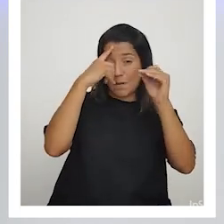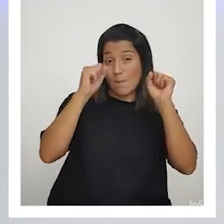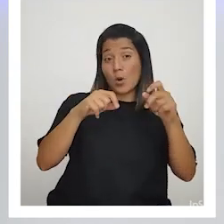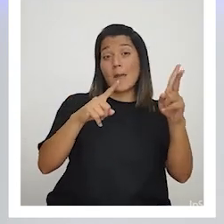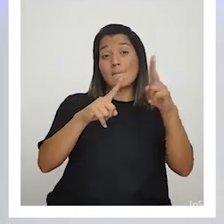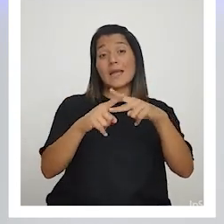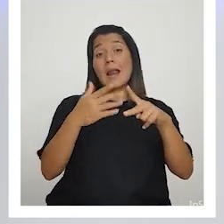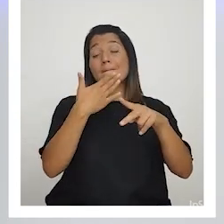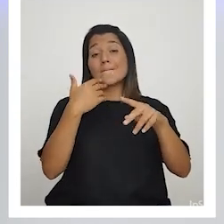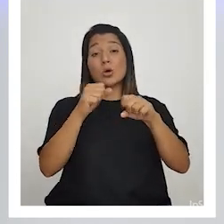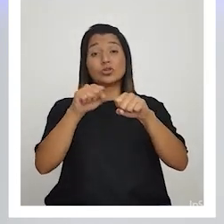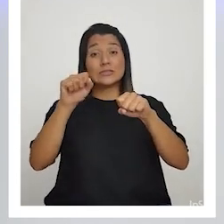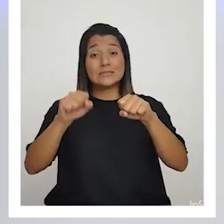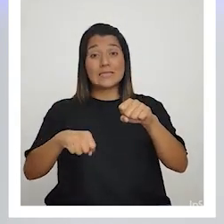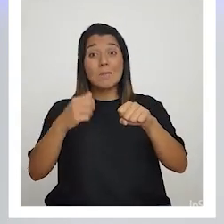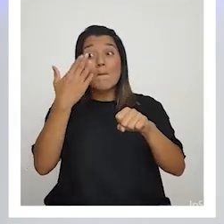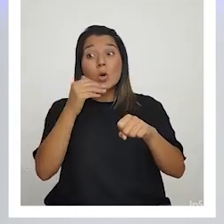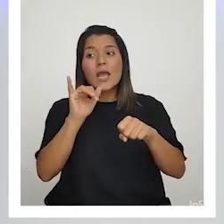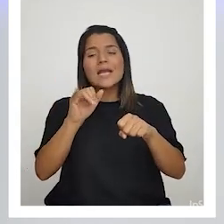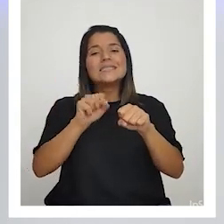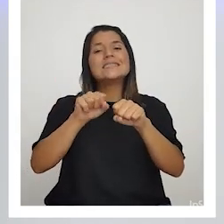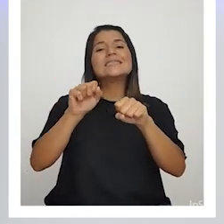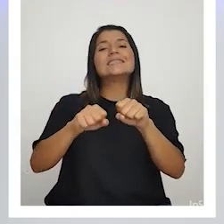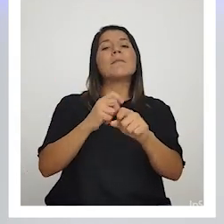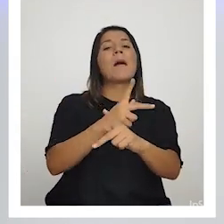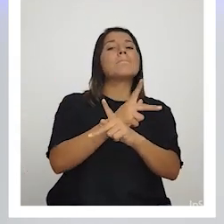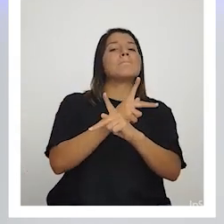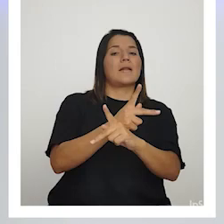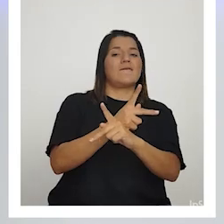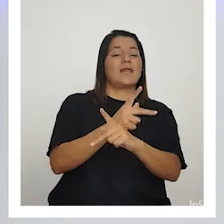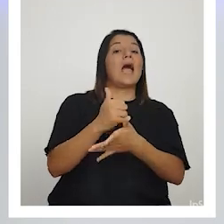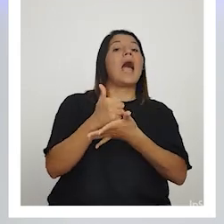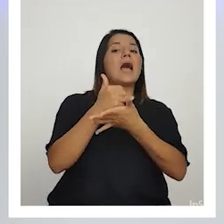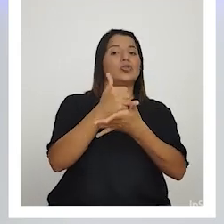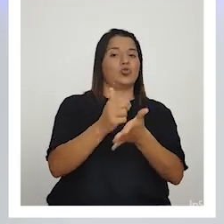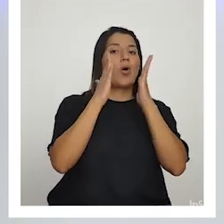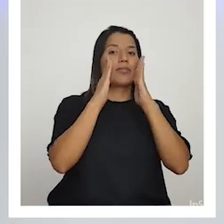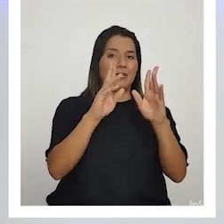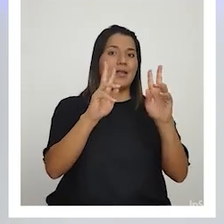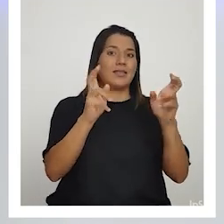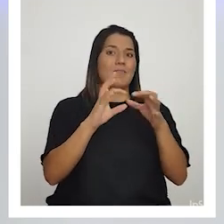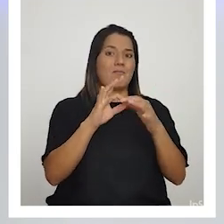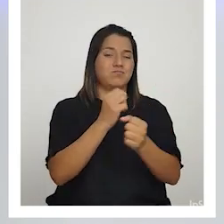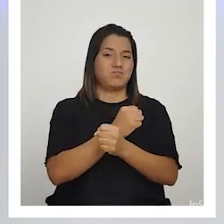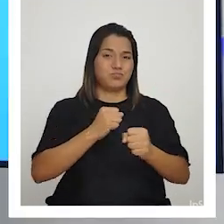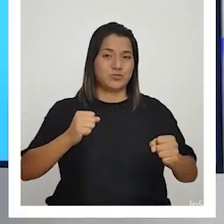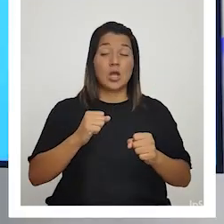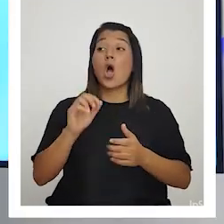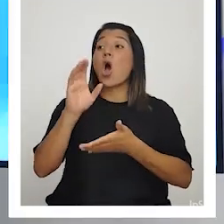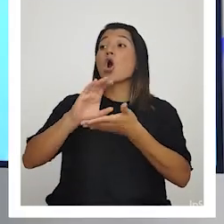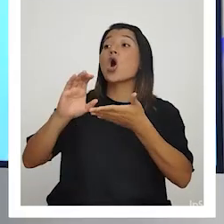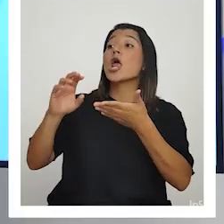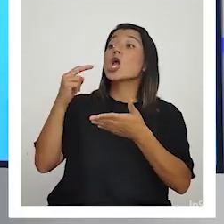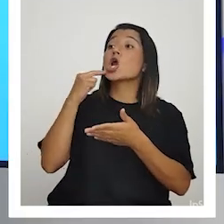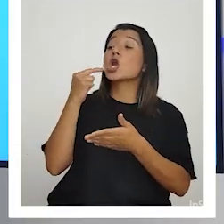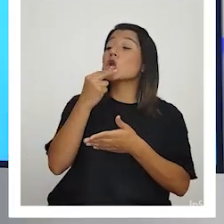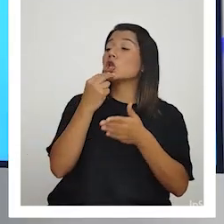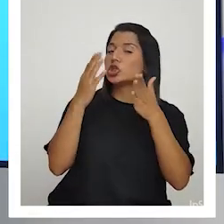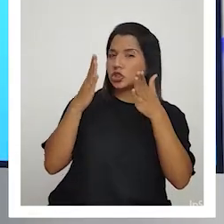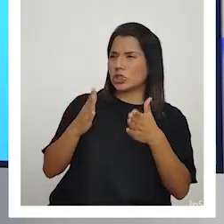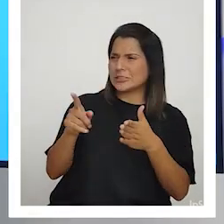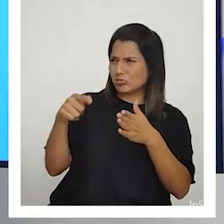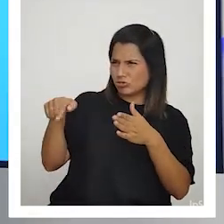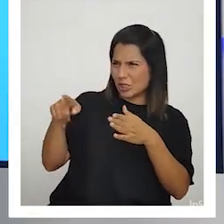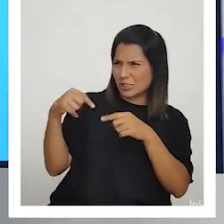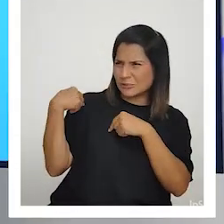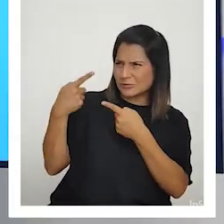un sistema que previene y ayuda a abordar este tema. El Colegio de Nutricionistas precisamente ha venido peleando mucho por